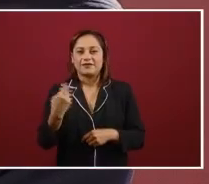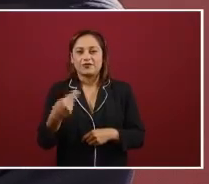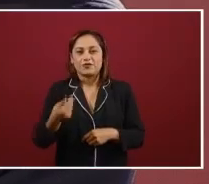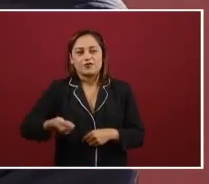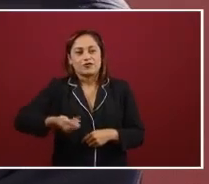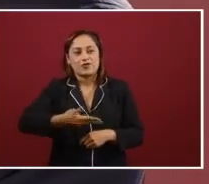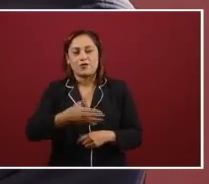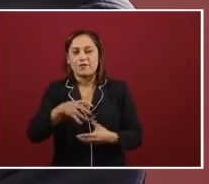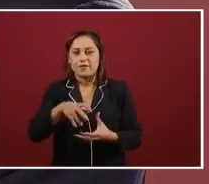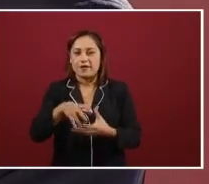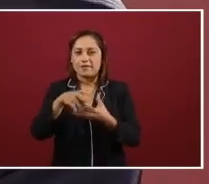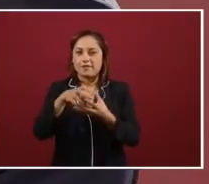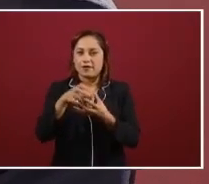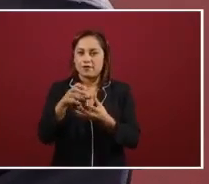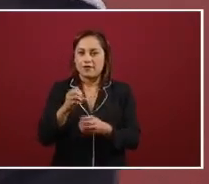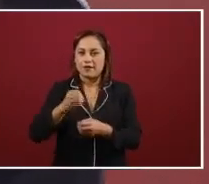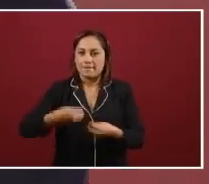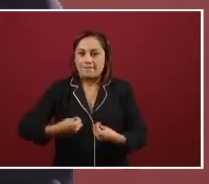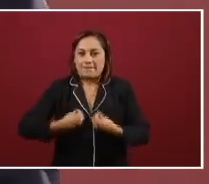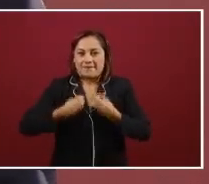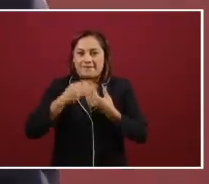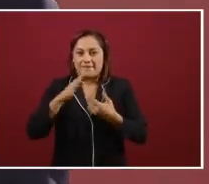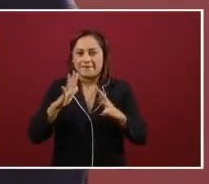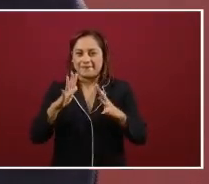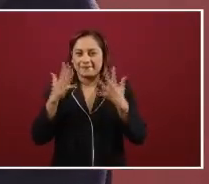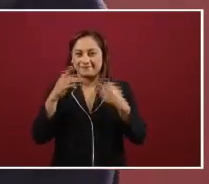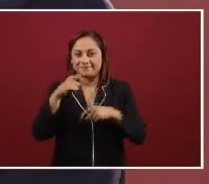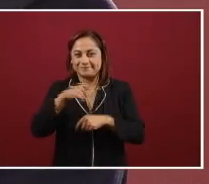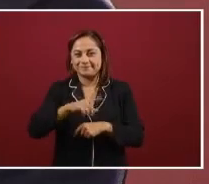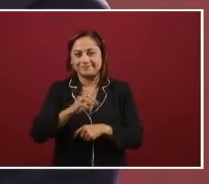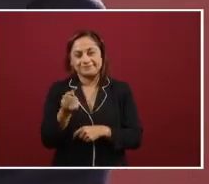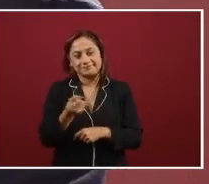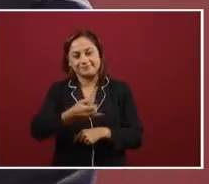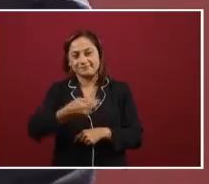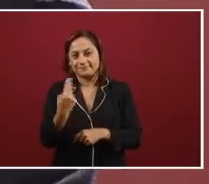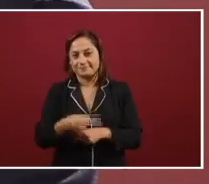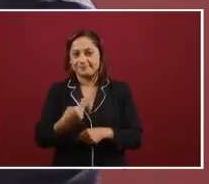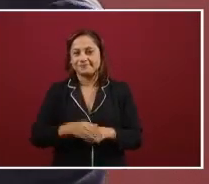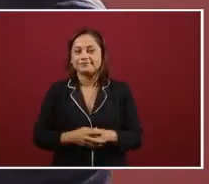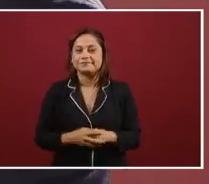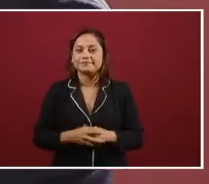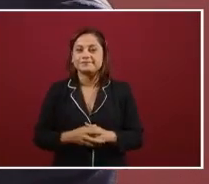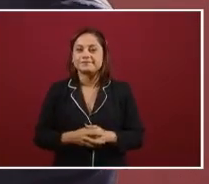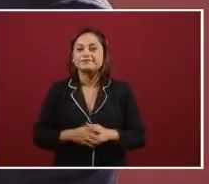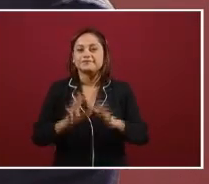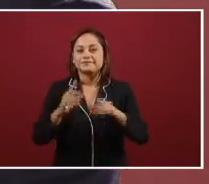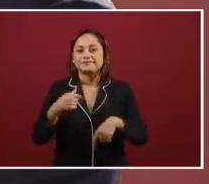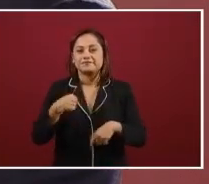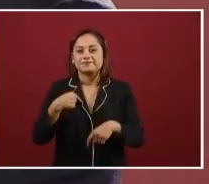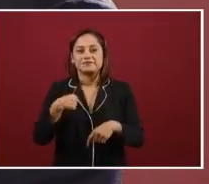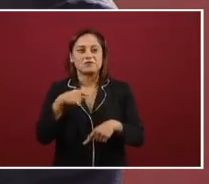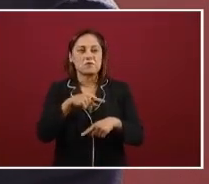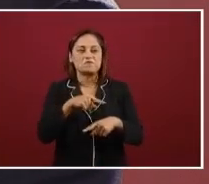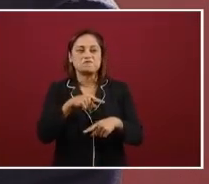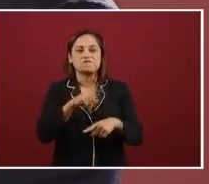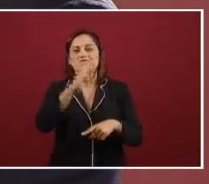en el béisbol. Entonces me quedé en eso. Pero bueno, hay ahora otras